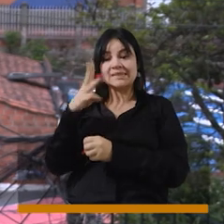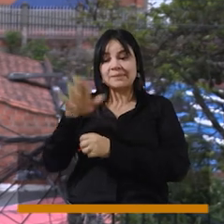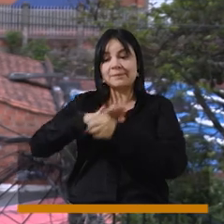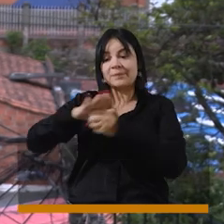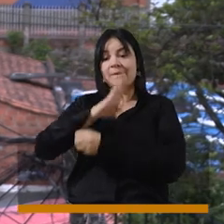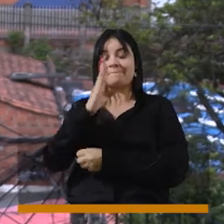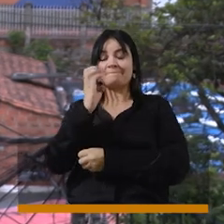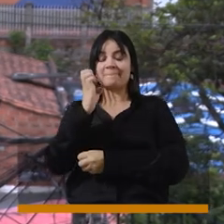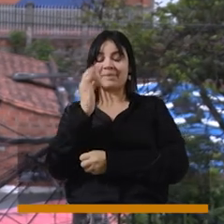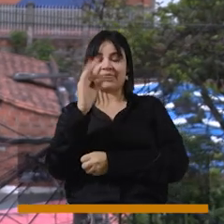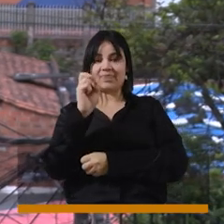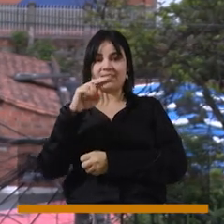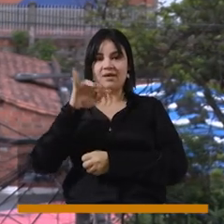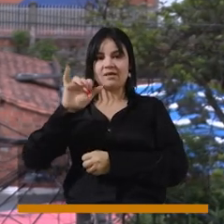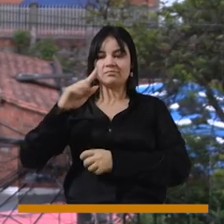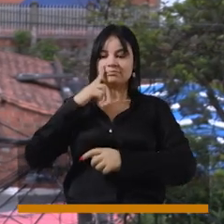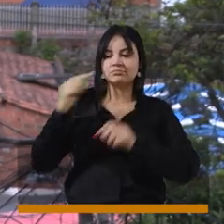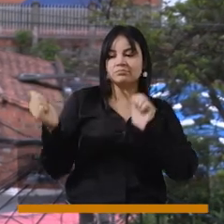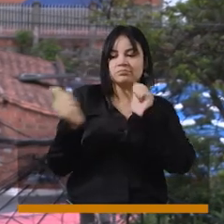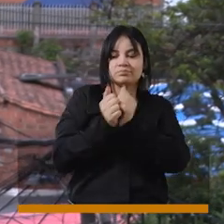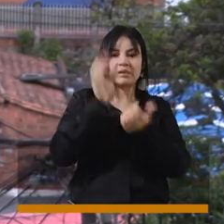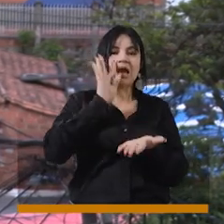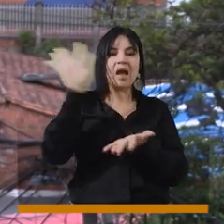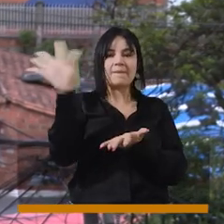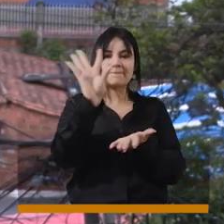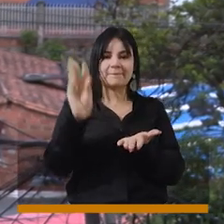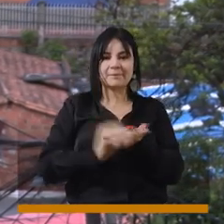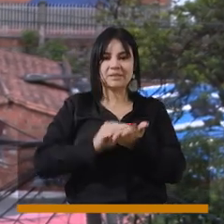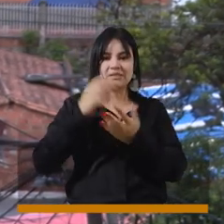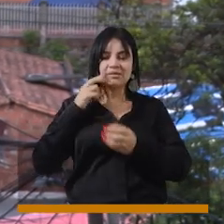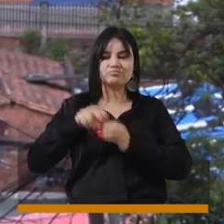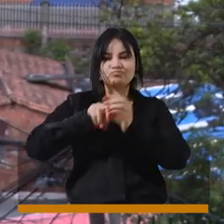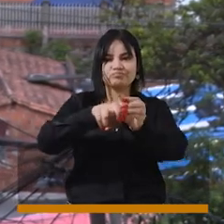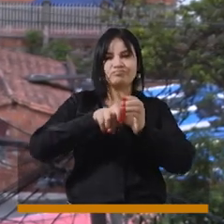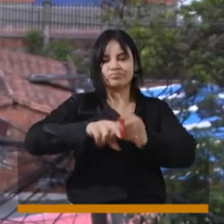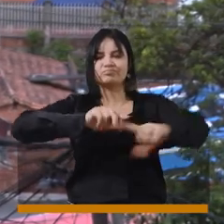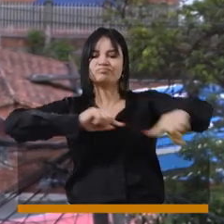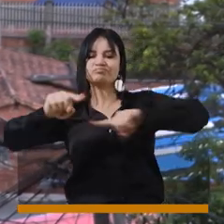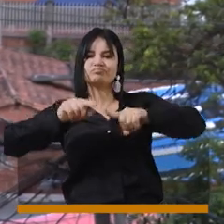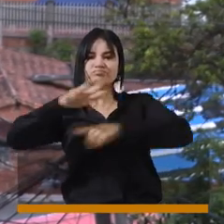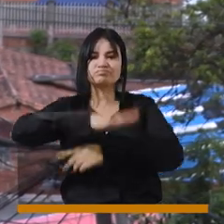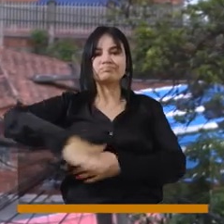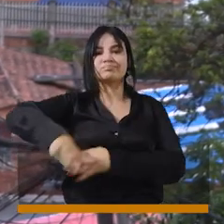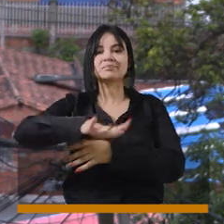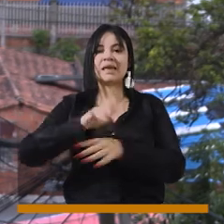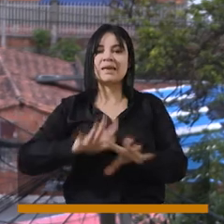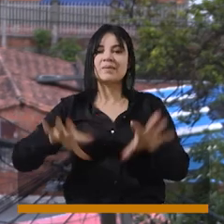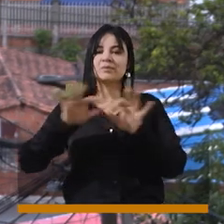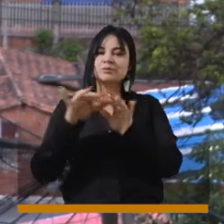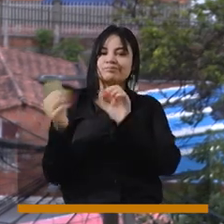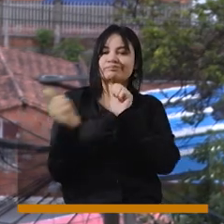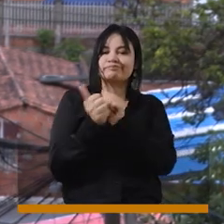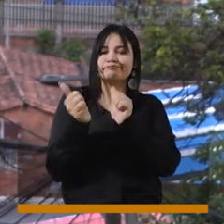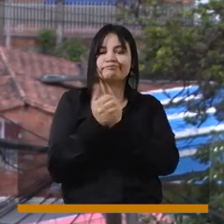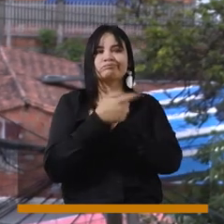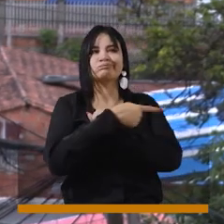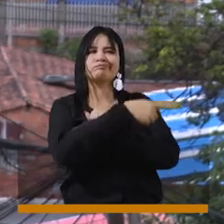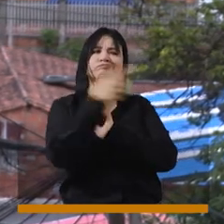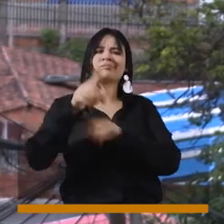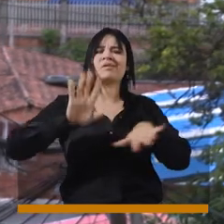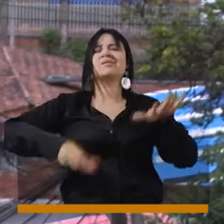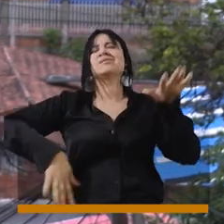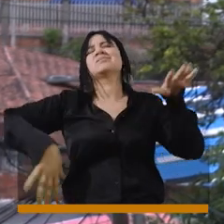13 del barrio Betania vengo a acompañar a la mesa de movilidad de la Junta Administradora Local. Es importante acompañarlos ante